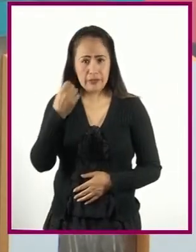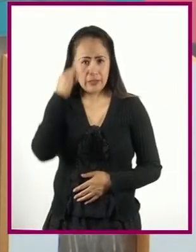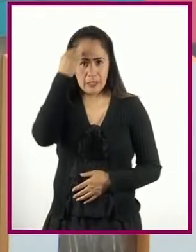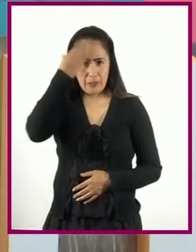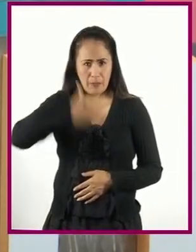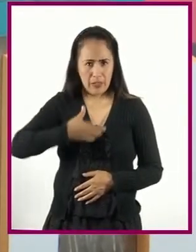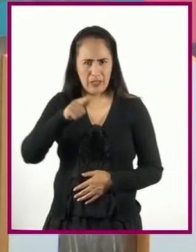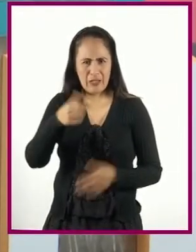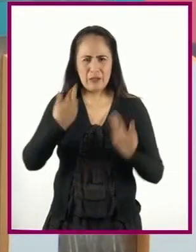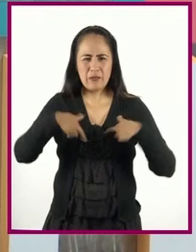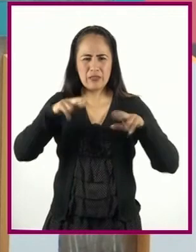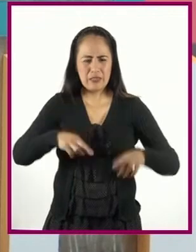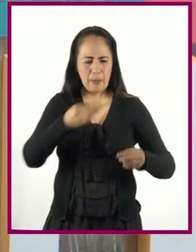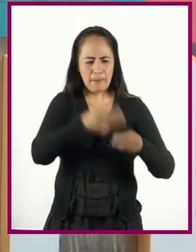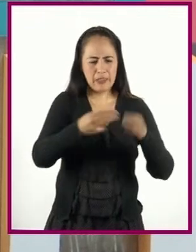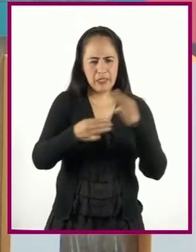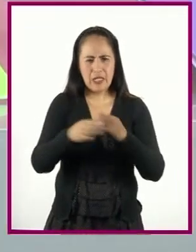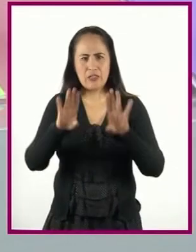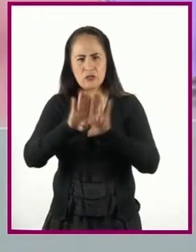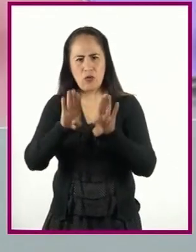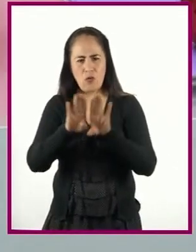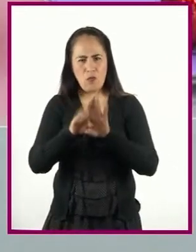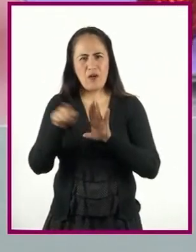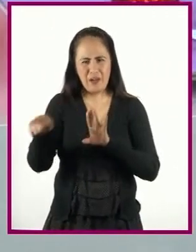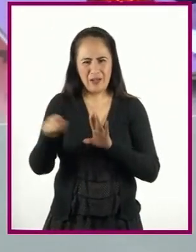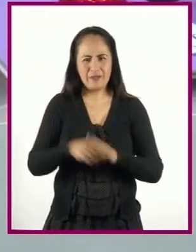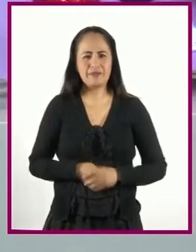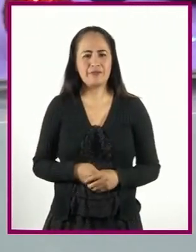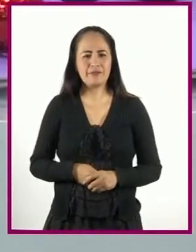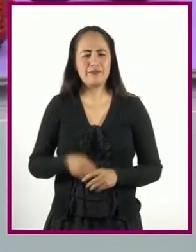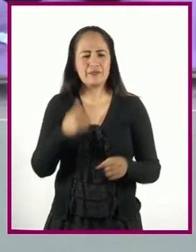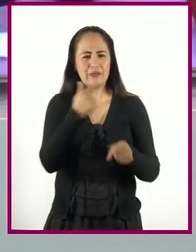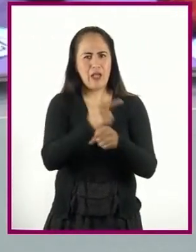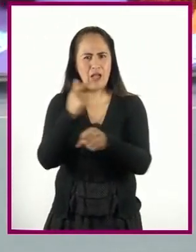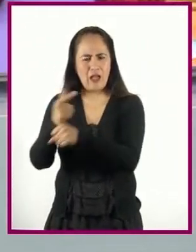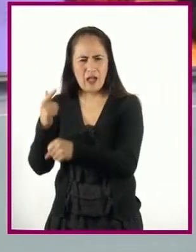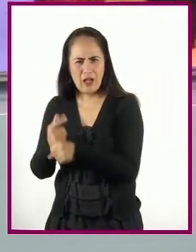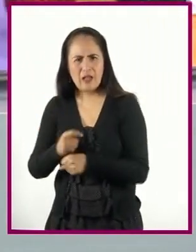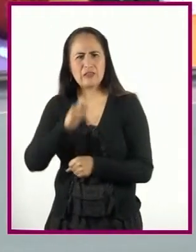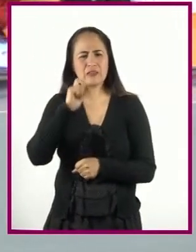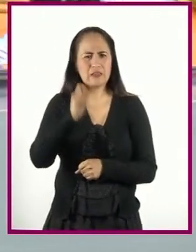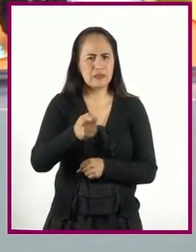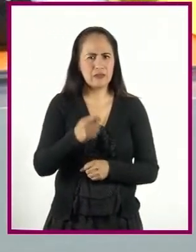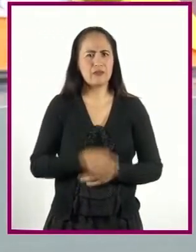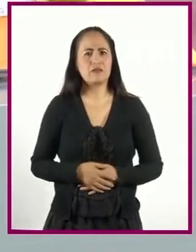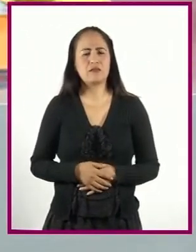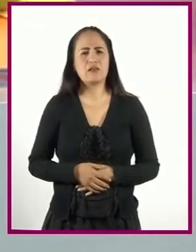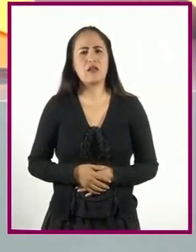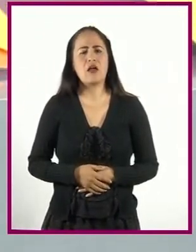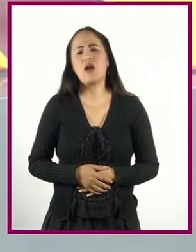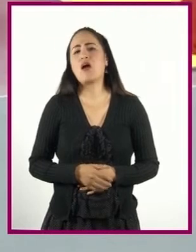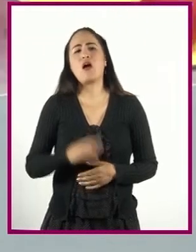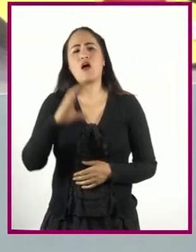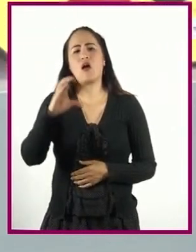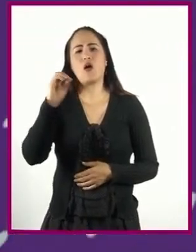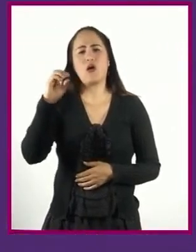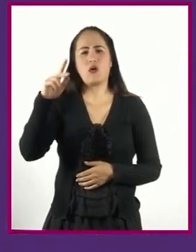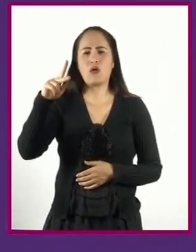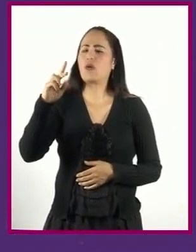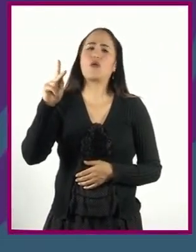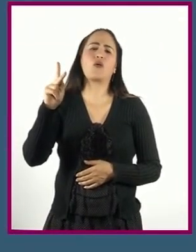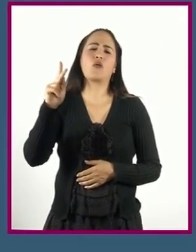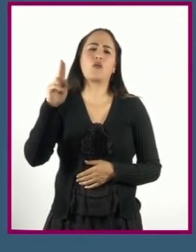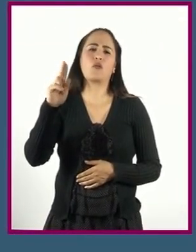representan diferentes materiales mediante el modelo corpuscular, e identifiquen si se trata de un elemento, un compuesto o una